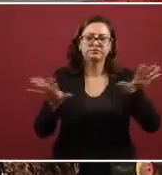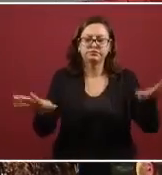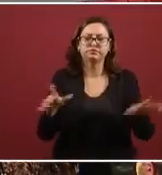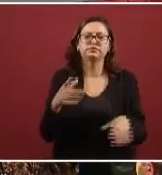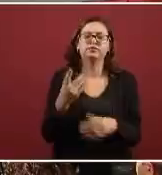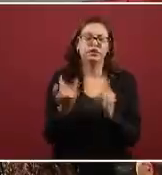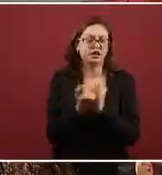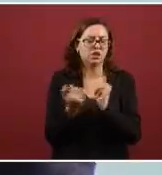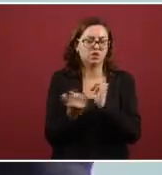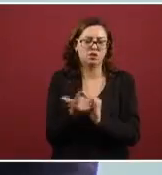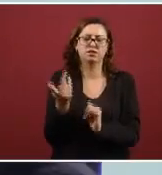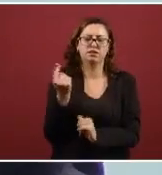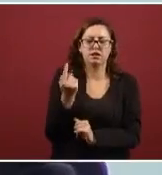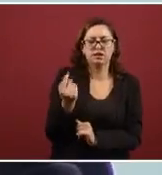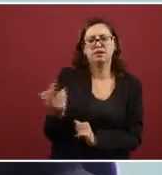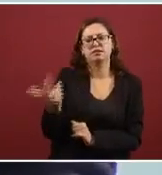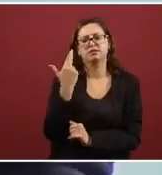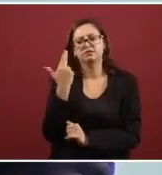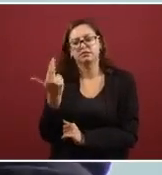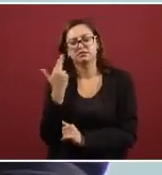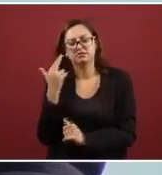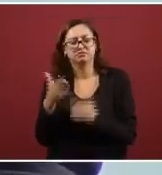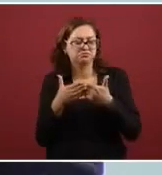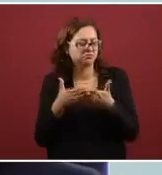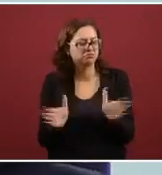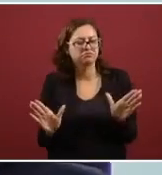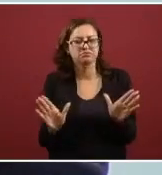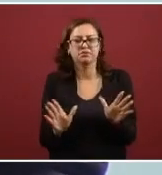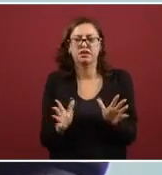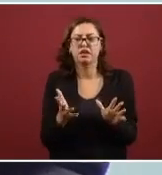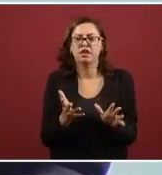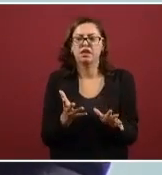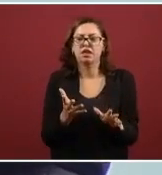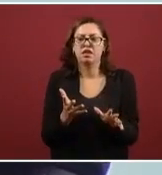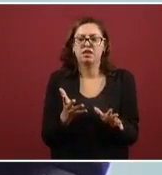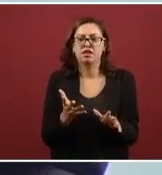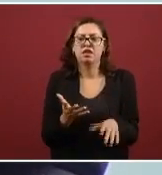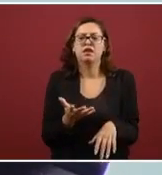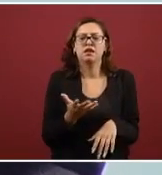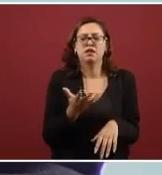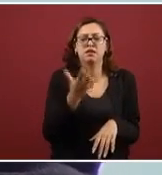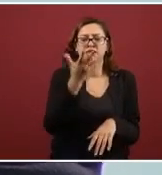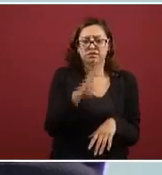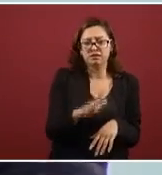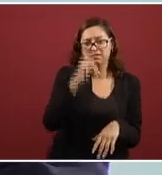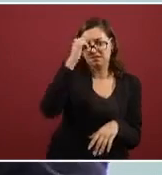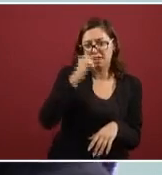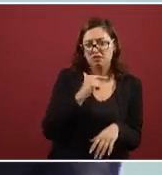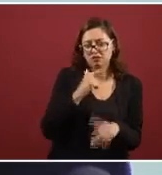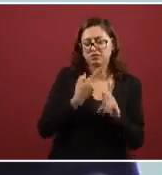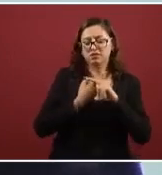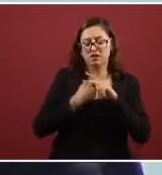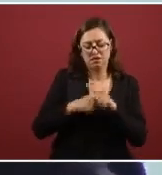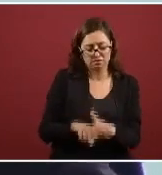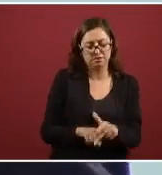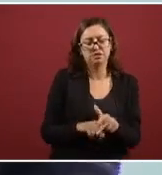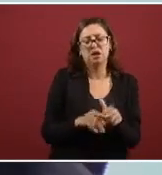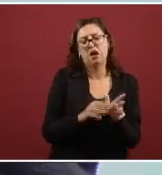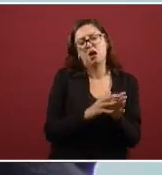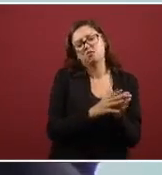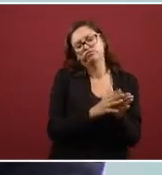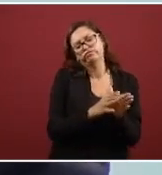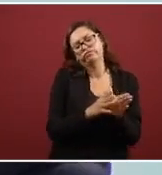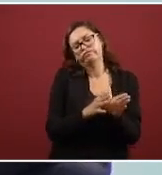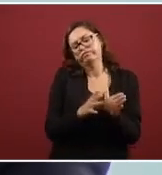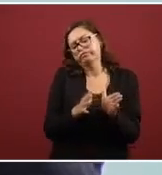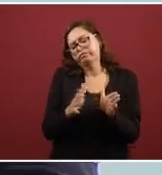sistema público de radiodifusión a partir de las 10 de la noche. Es parte